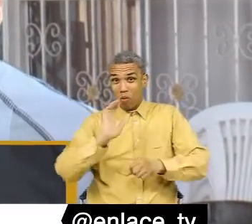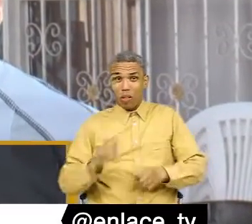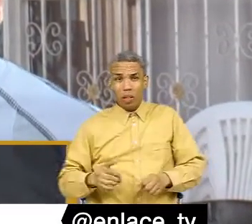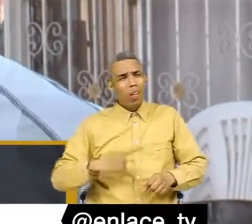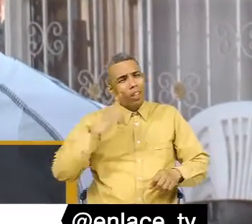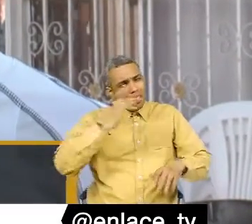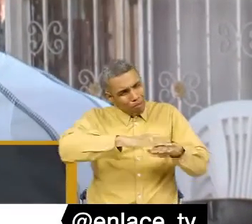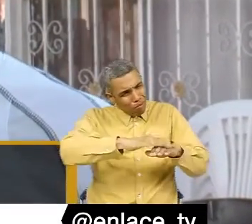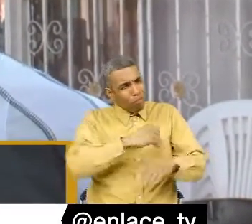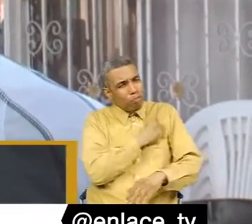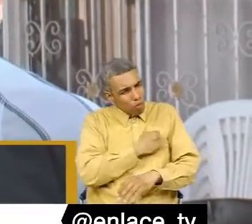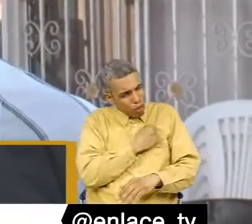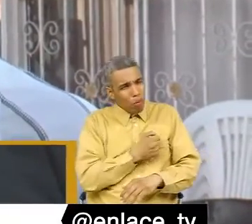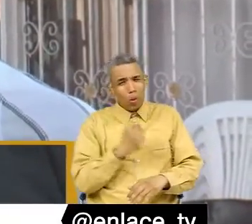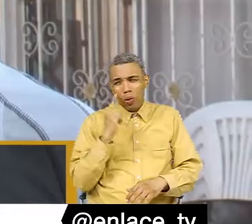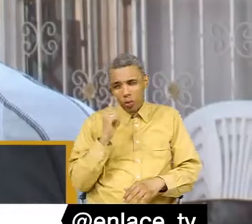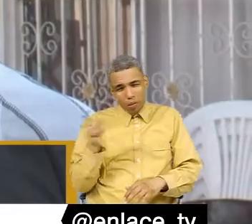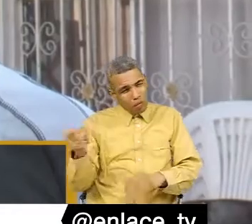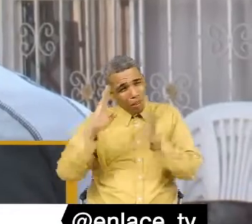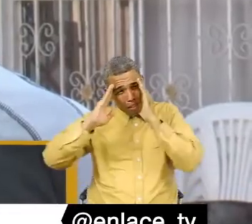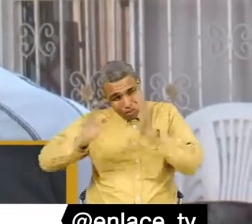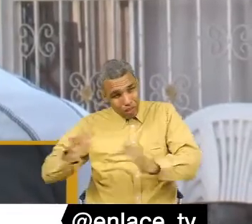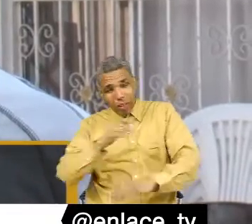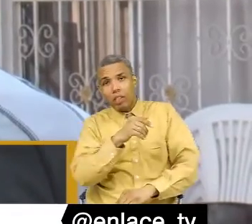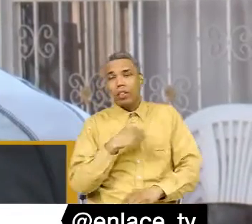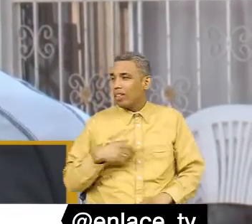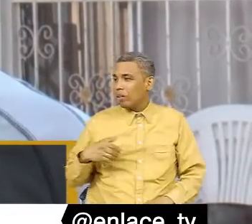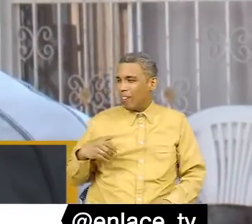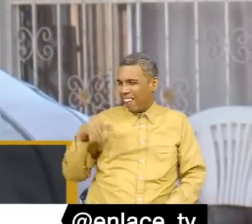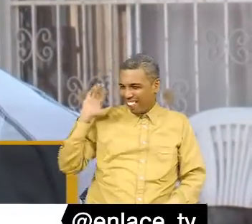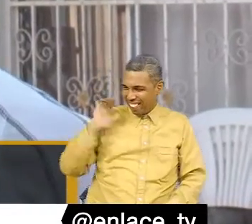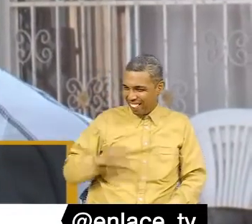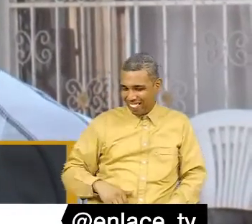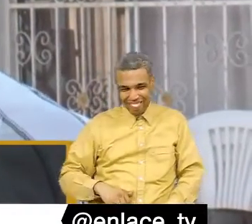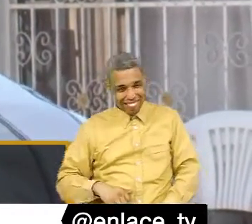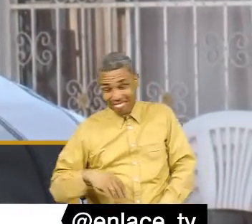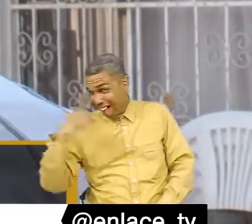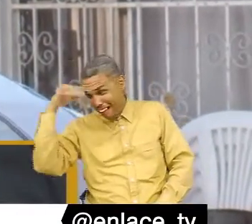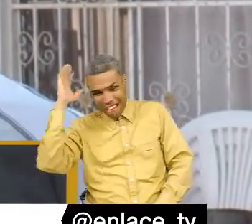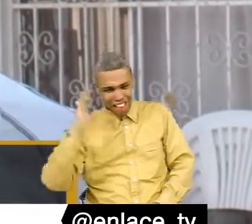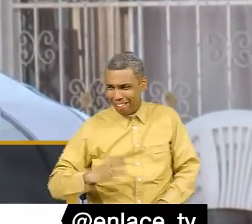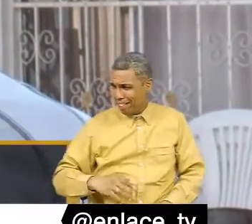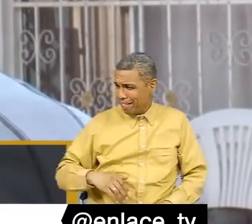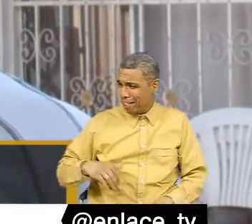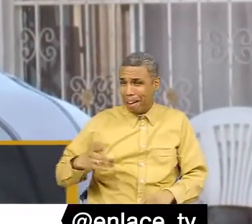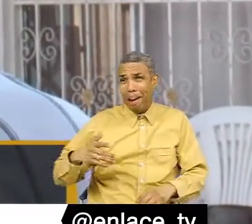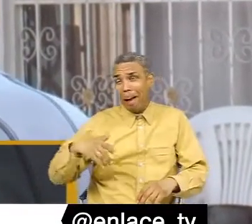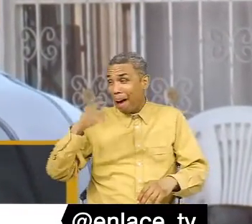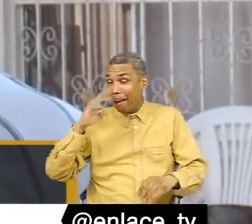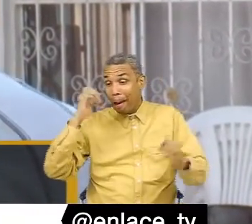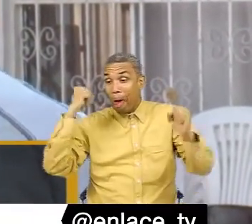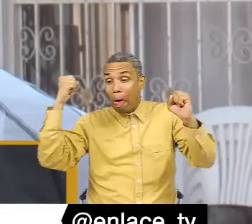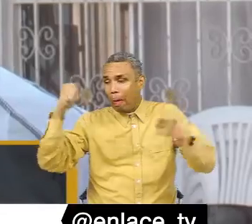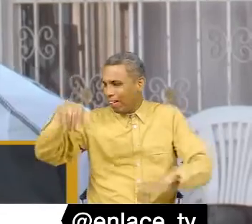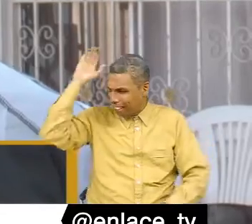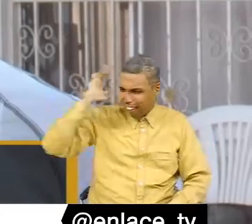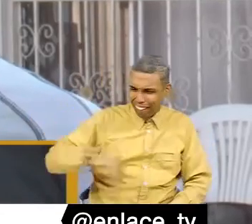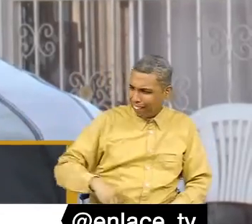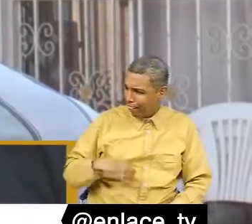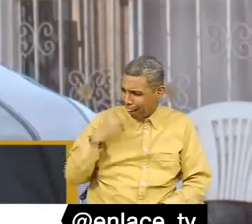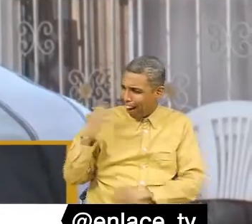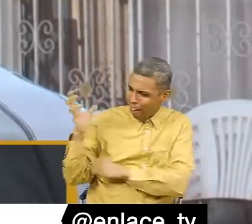las enfermeras eran jugando por Facebook, eran riéndose entre ellas. No, eso no le pasa nada, que eso es un dolor, que se está haciendo, que es que ustedes molestan